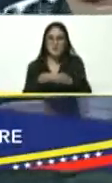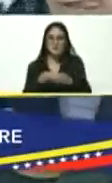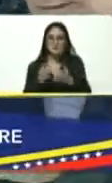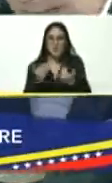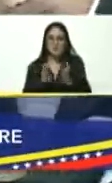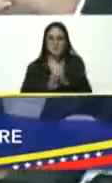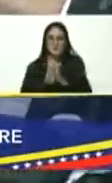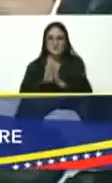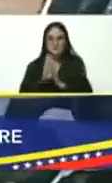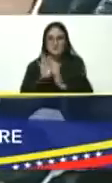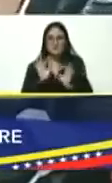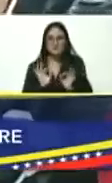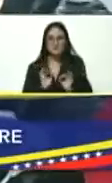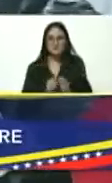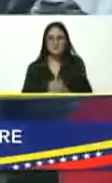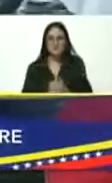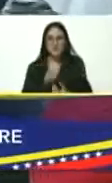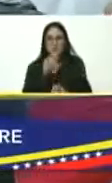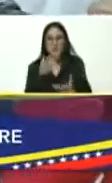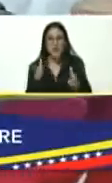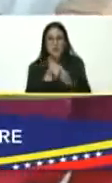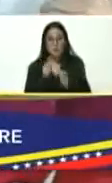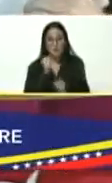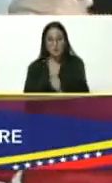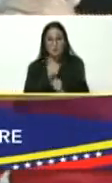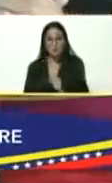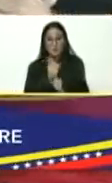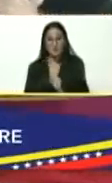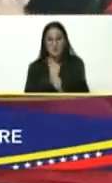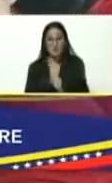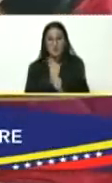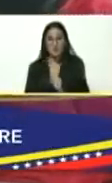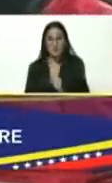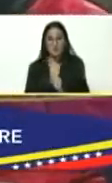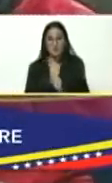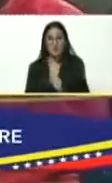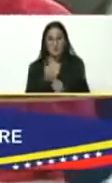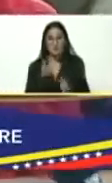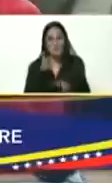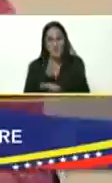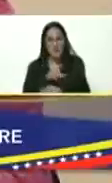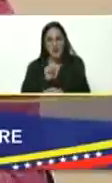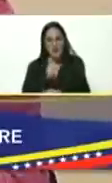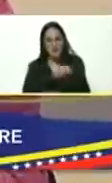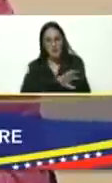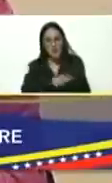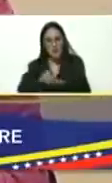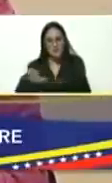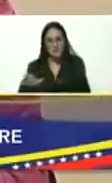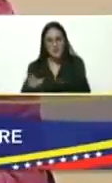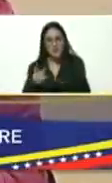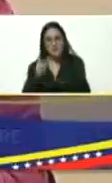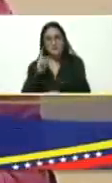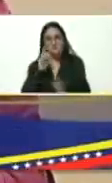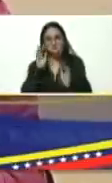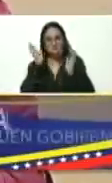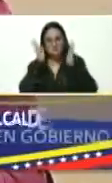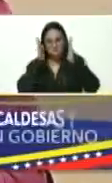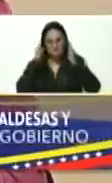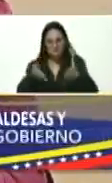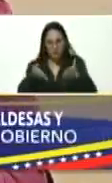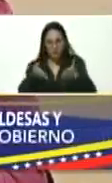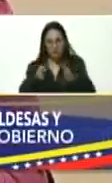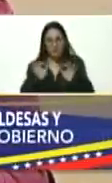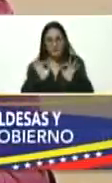regiones pues buena reunión de trabajo váyanse a sus regiones con la convicción absoluta de